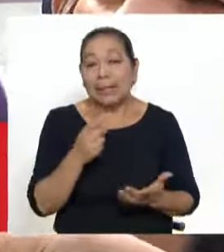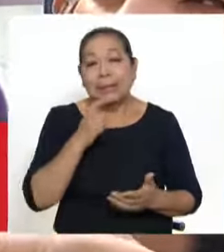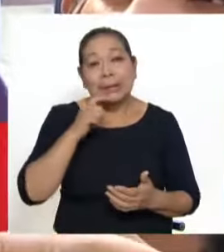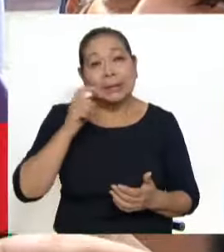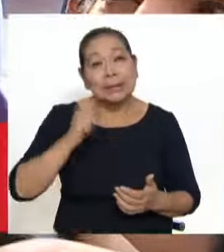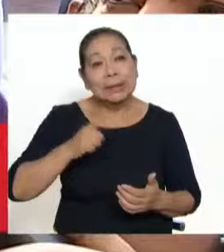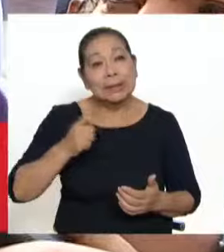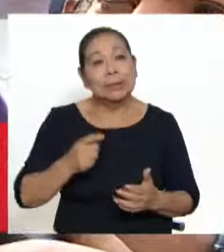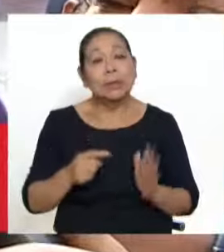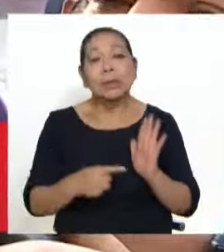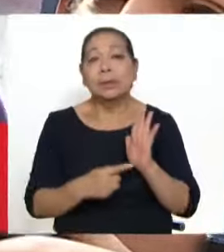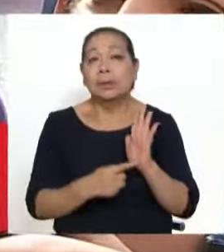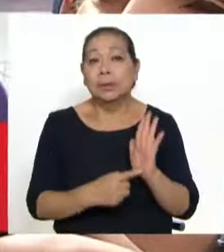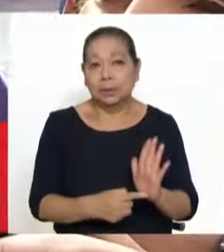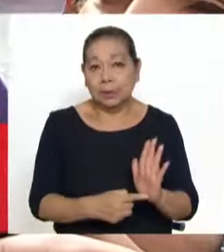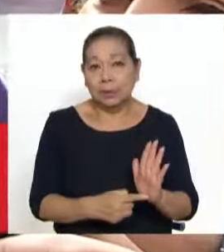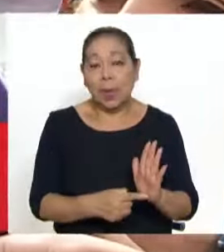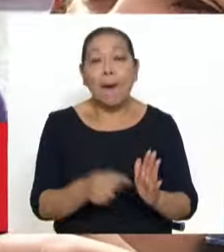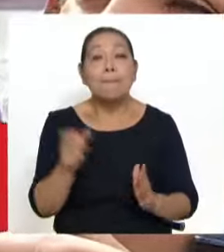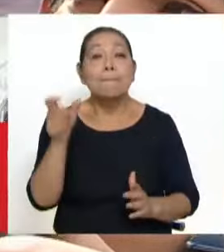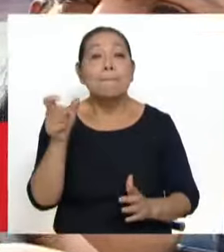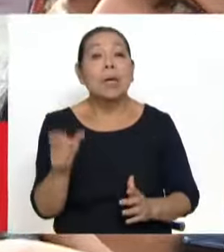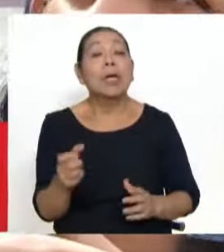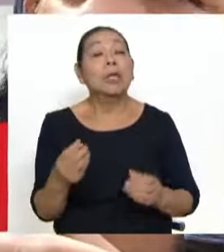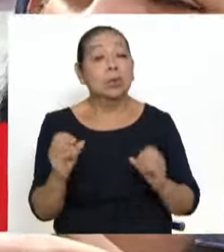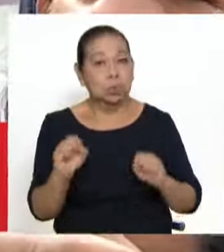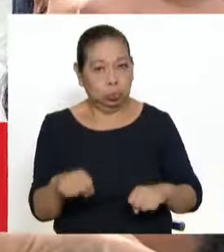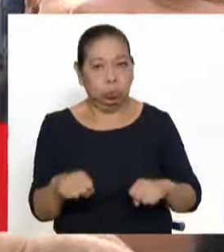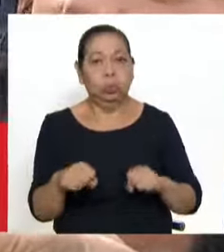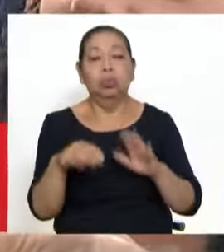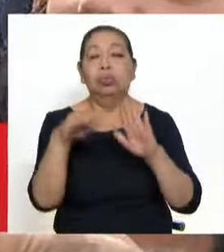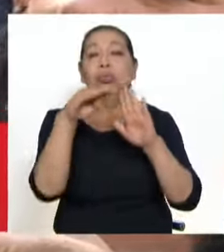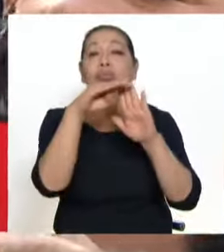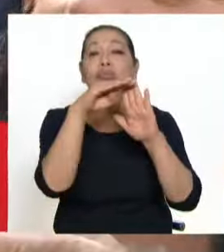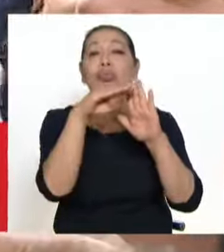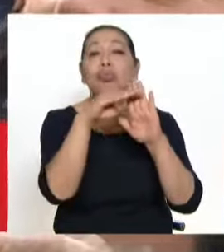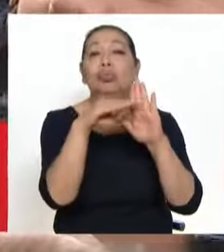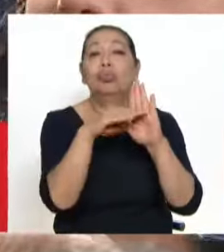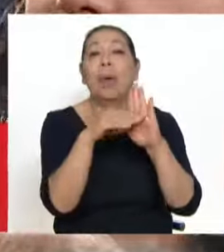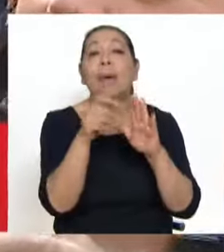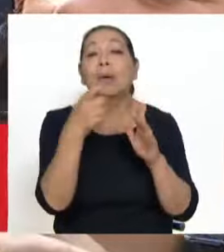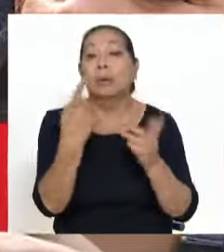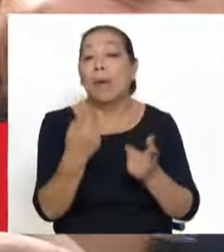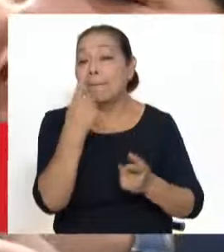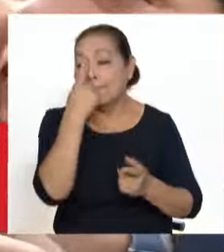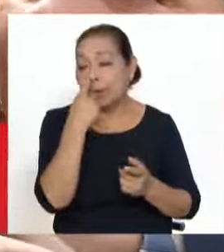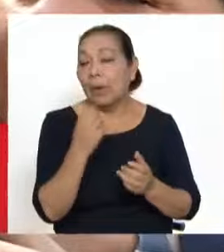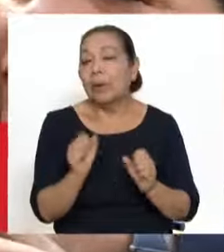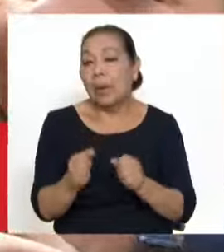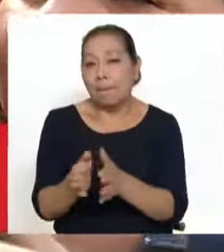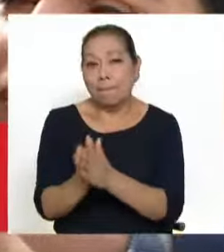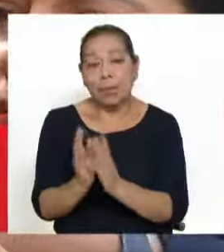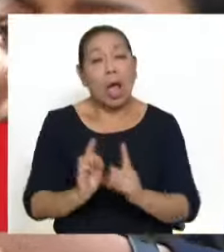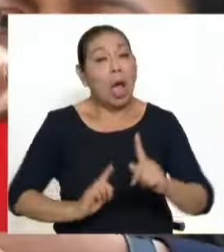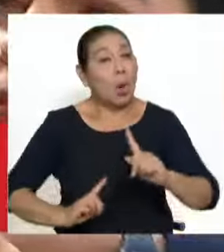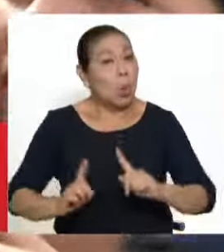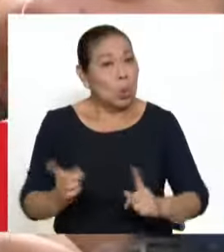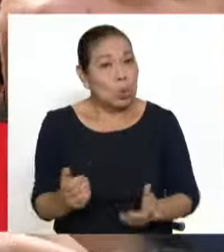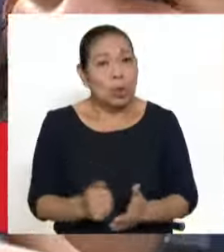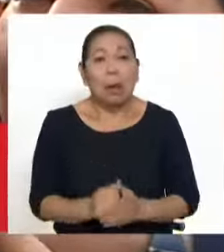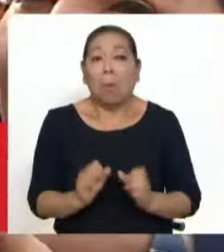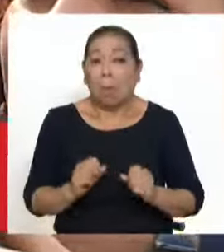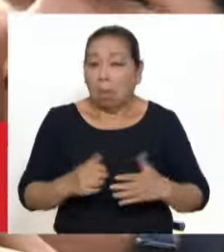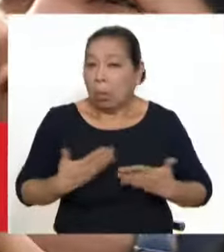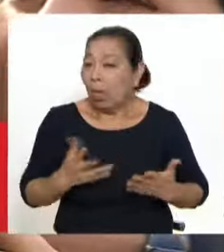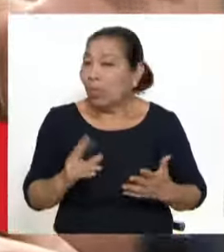requiere presencia de personas que cumplan con el perfil que se les pide. En algunos casos